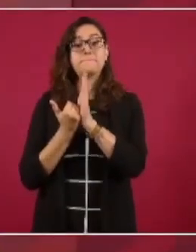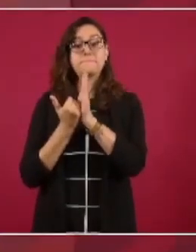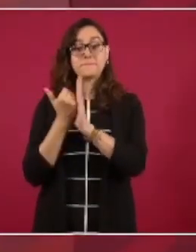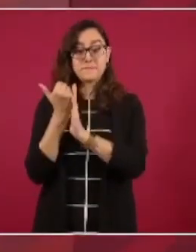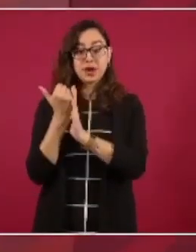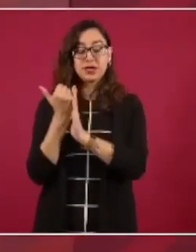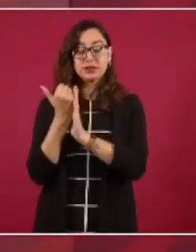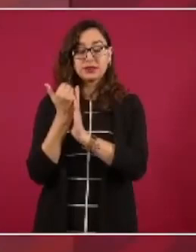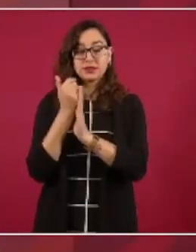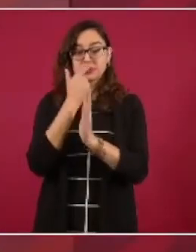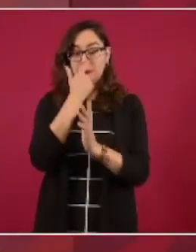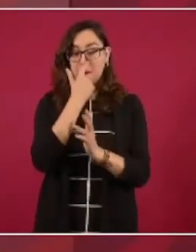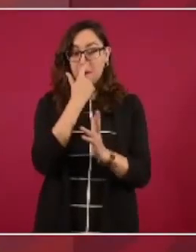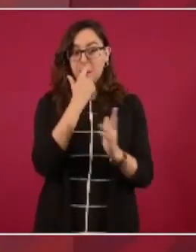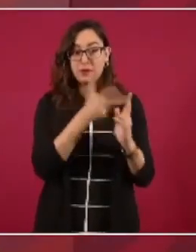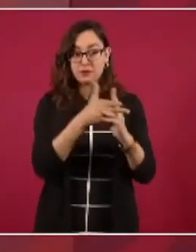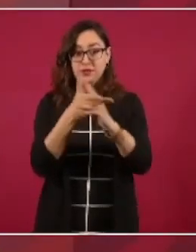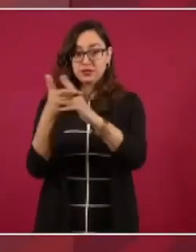número de homicidios.